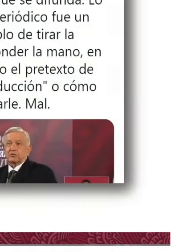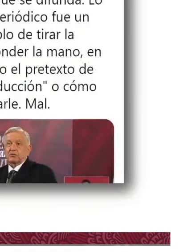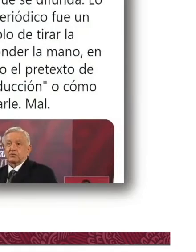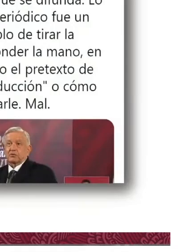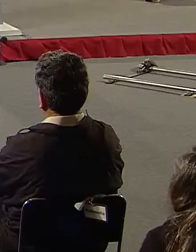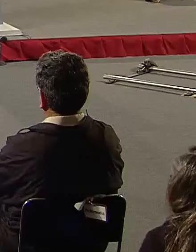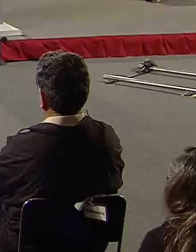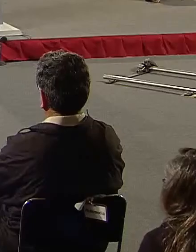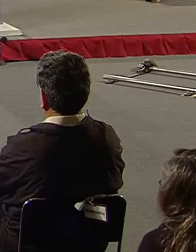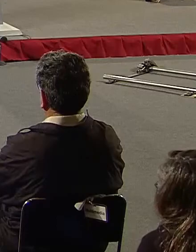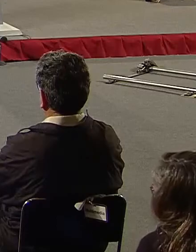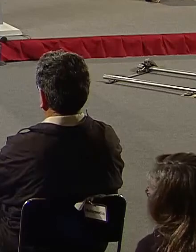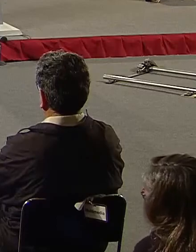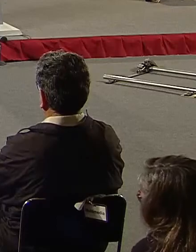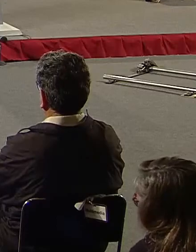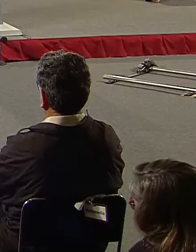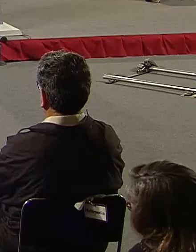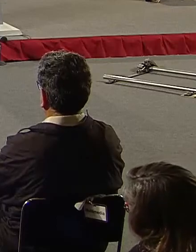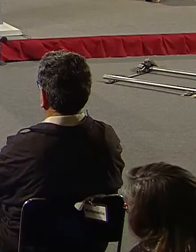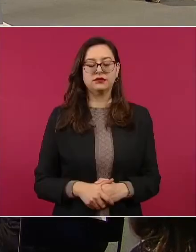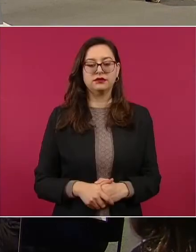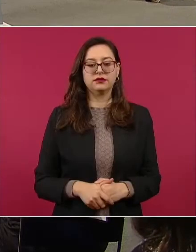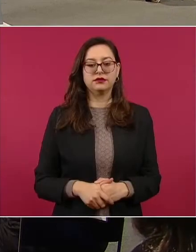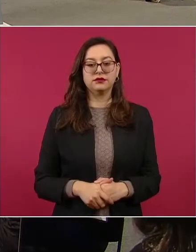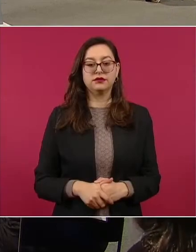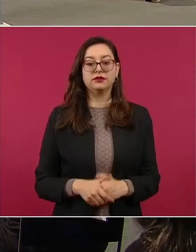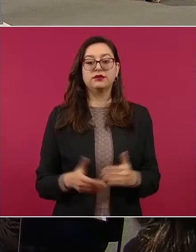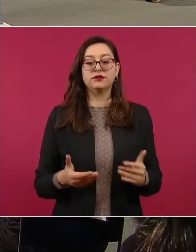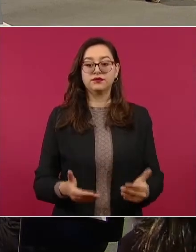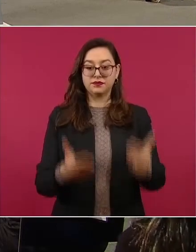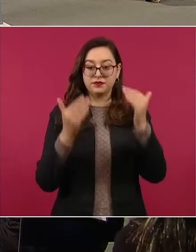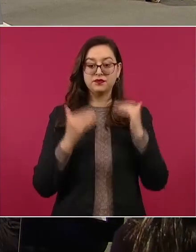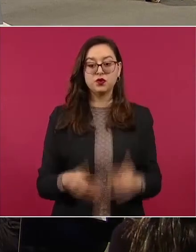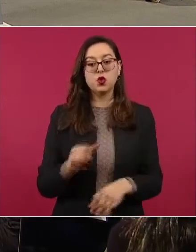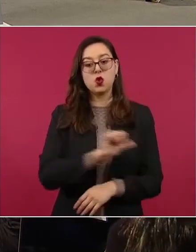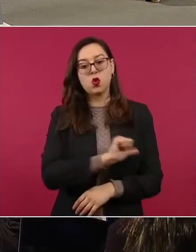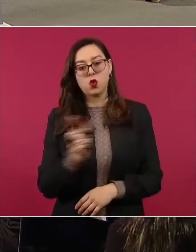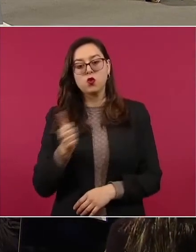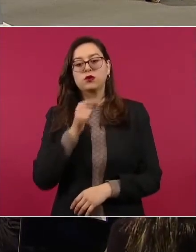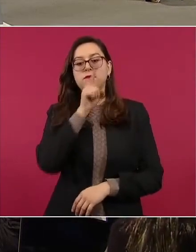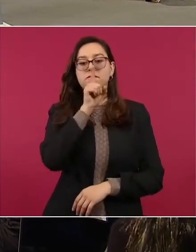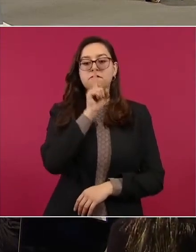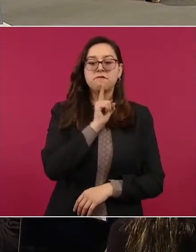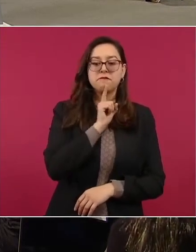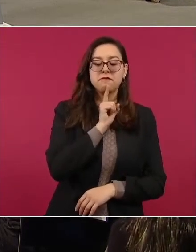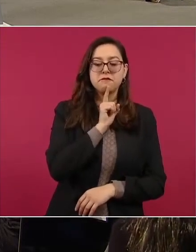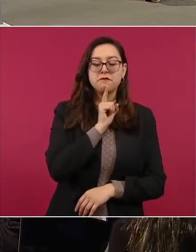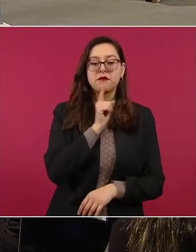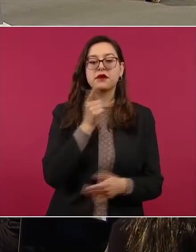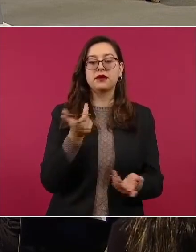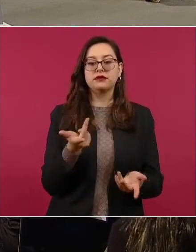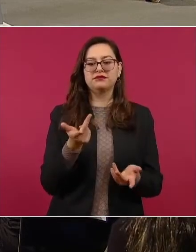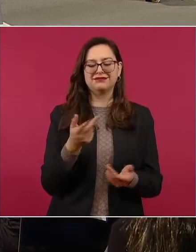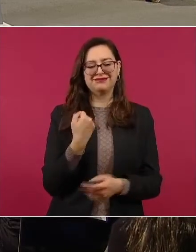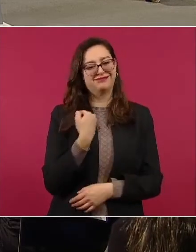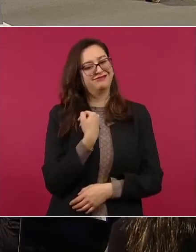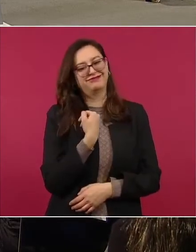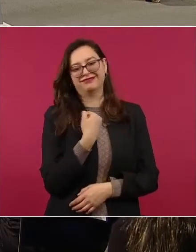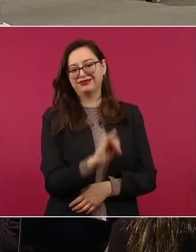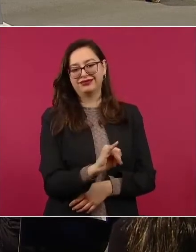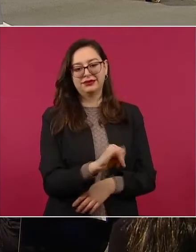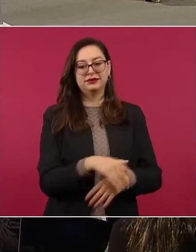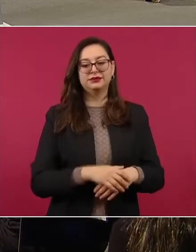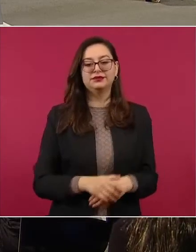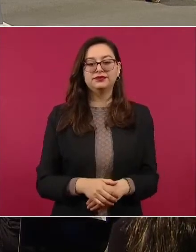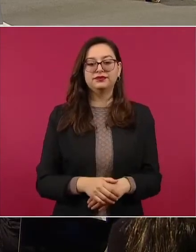vamos con la siguiente. Vamos con algo que le denominamos el absurdo. El